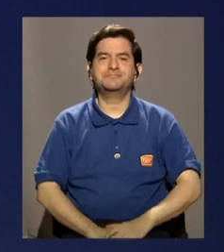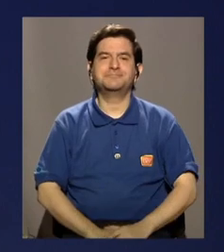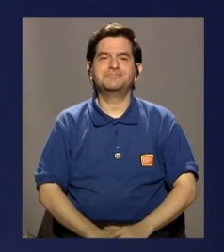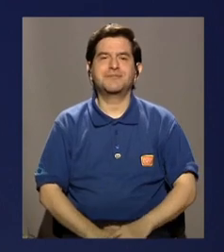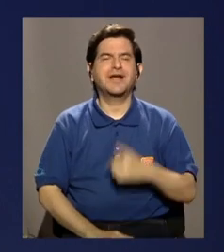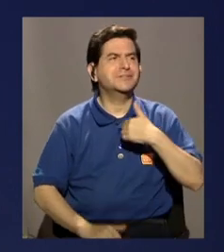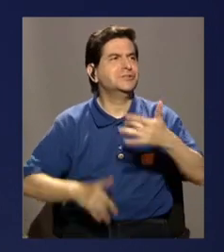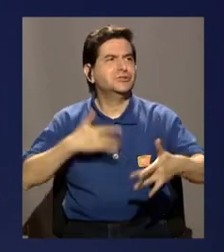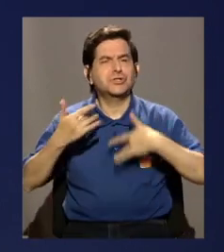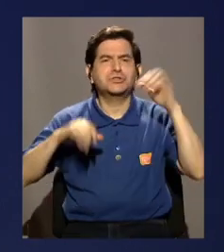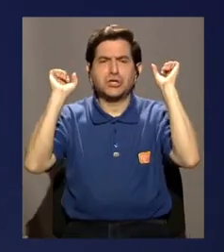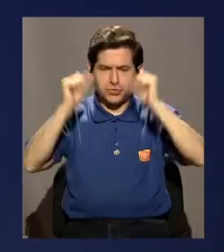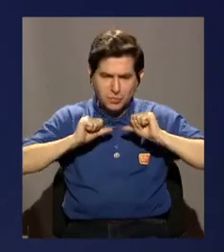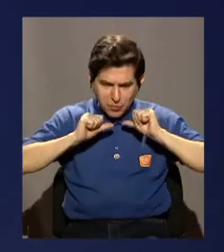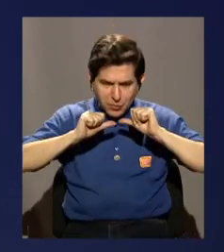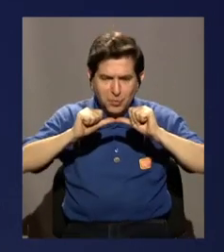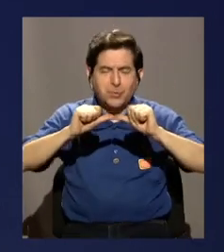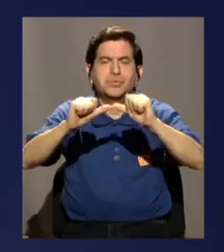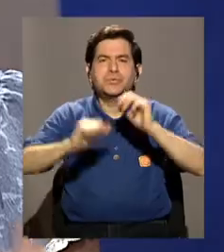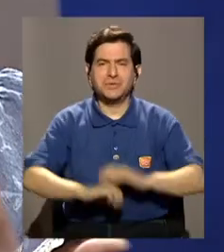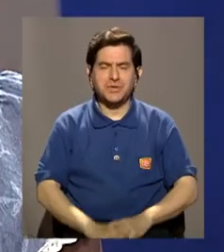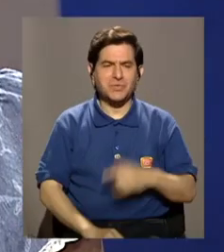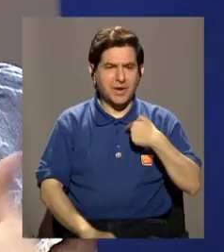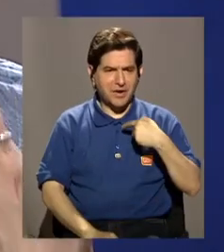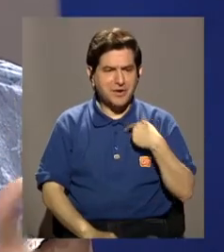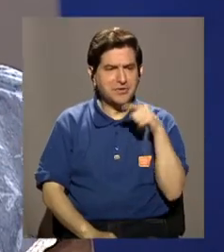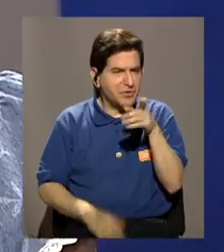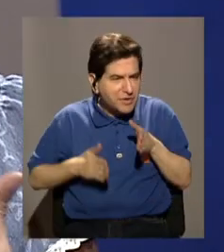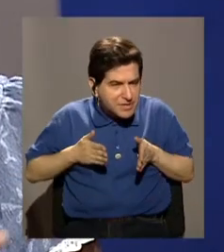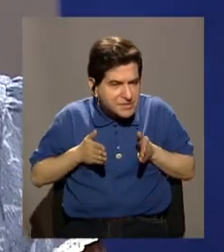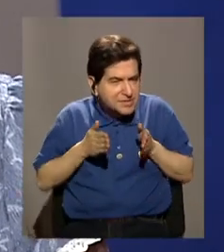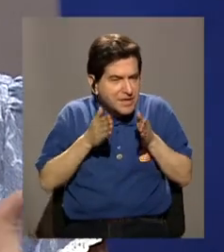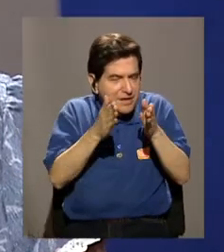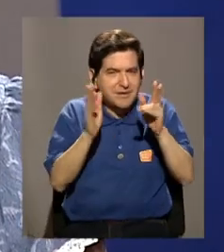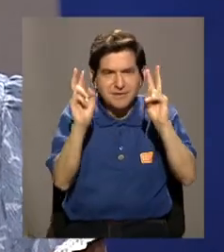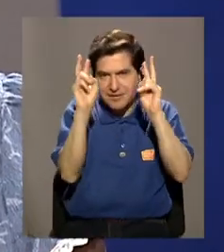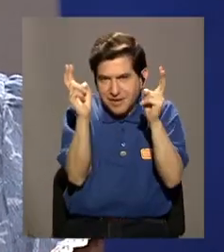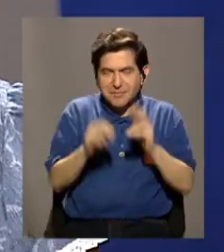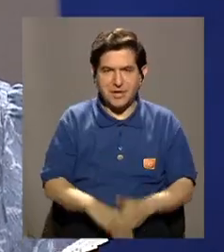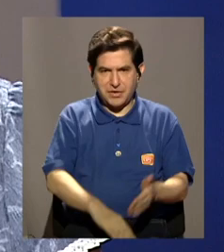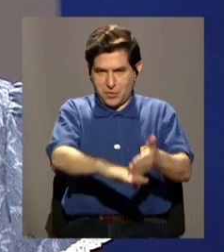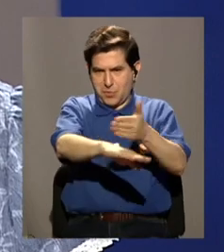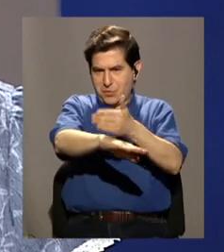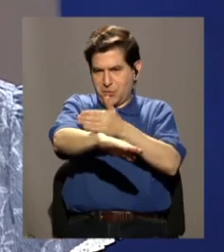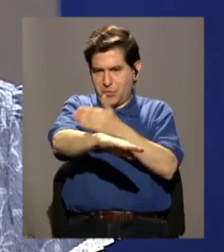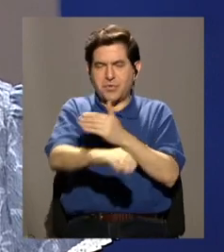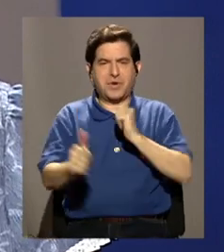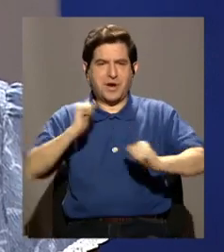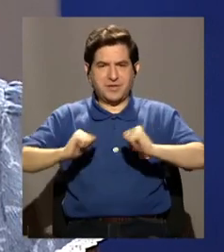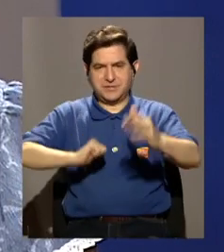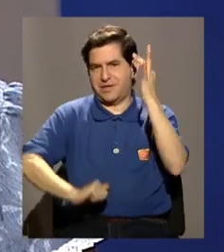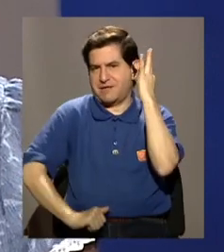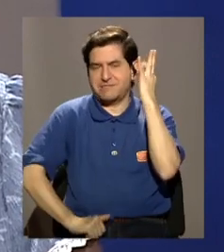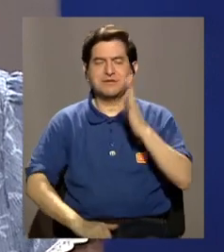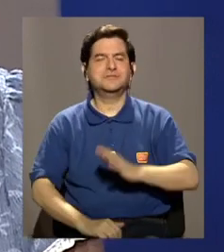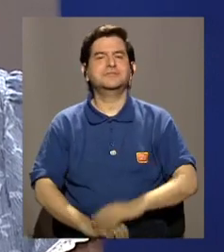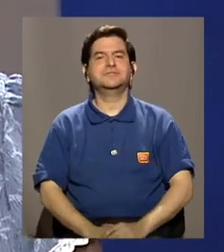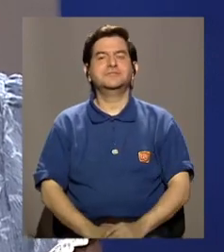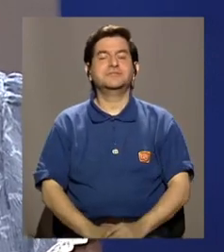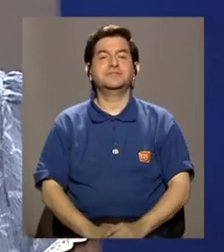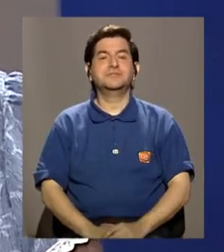porque siento que puedo seguir caminando en esa ruta de superarme como actriz